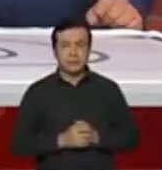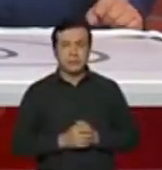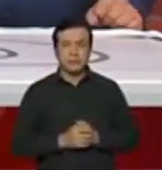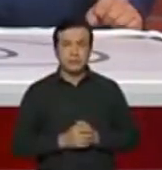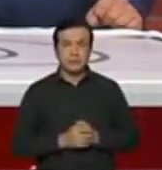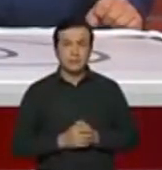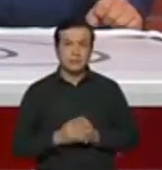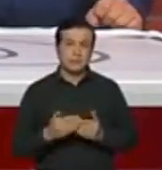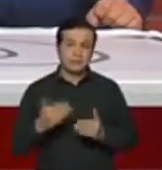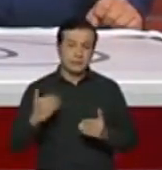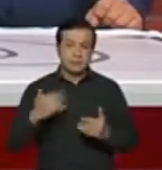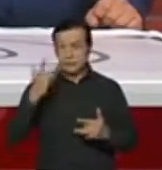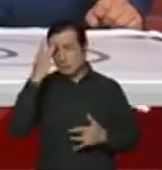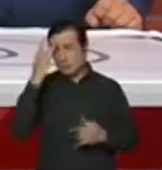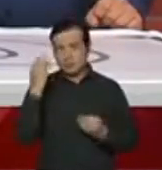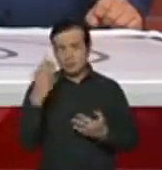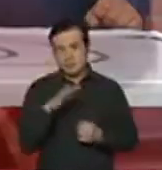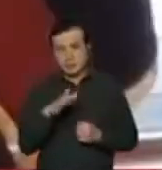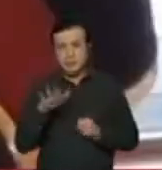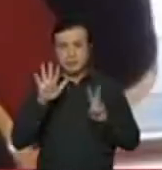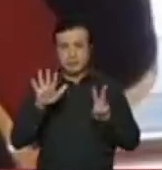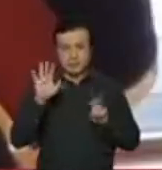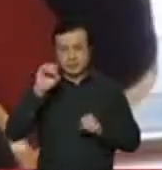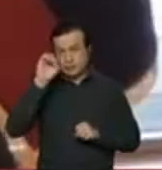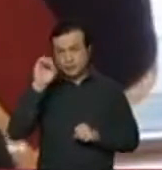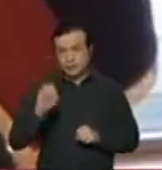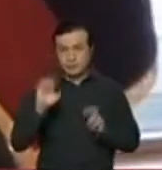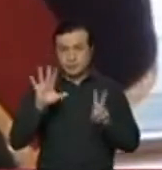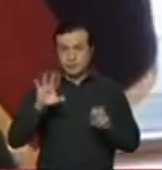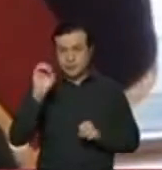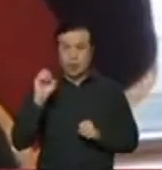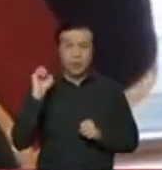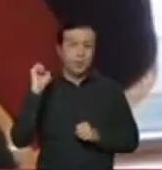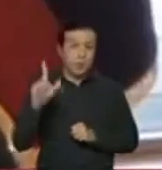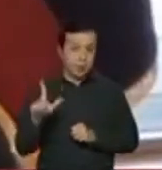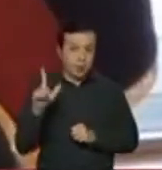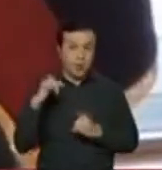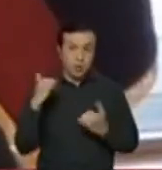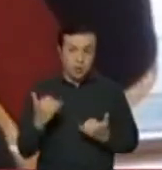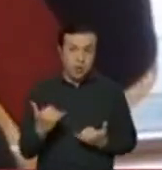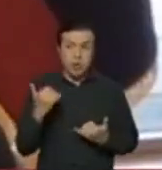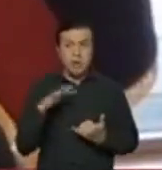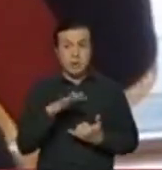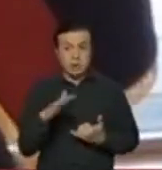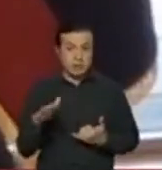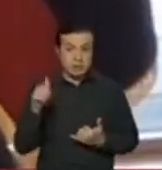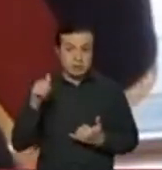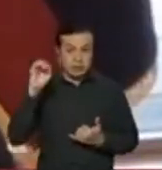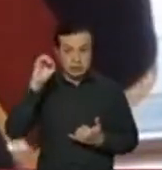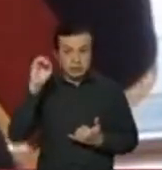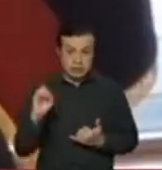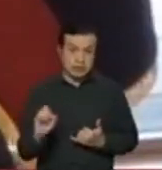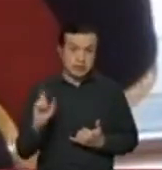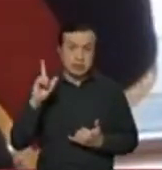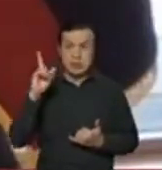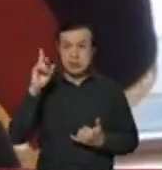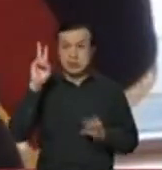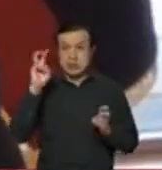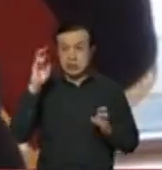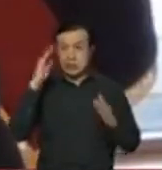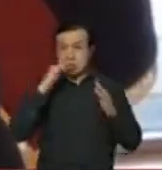Bueno, antes de la pandemia estábamos alrededor del 7%, que ya es alto. Claro. Ahora estamos cercanos al 10% en el tema